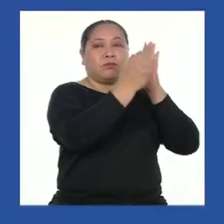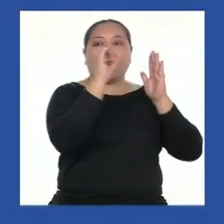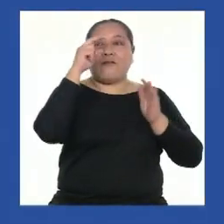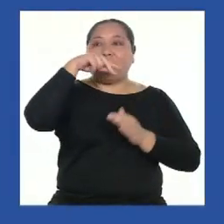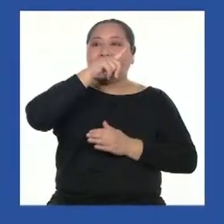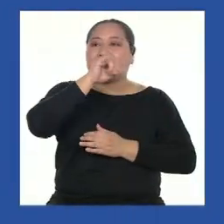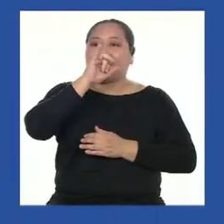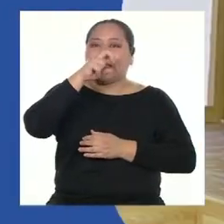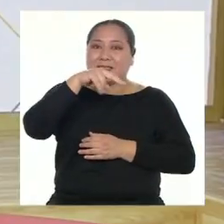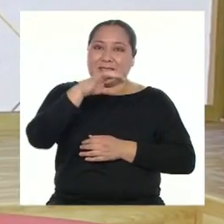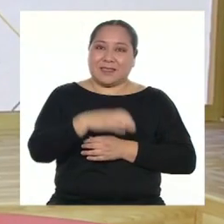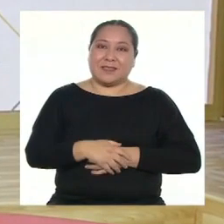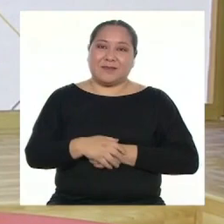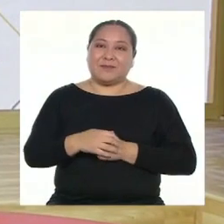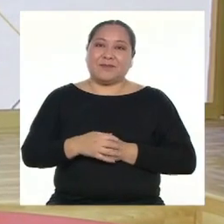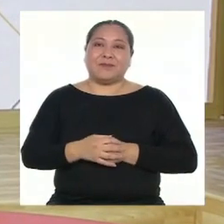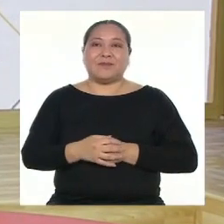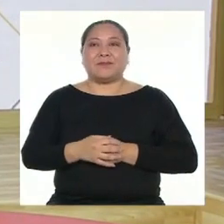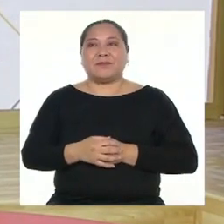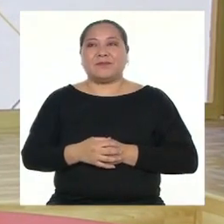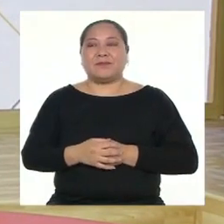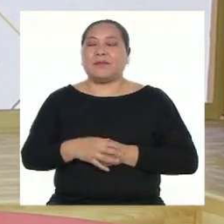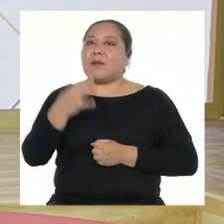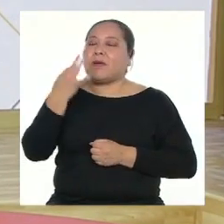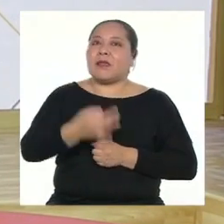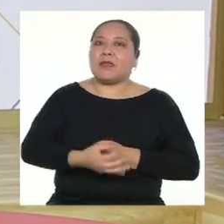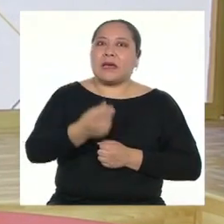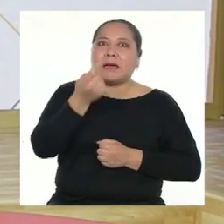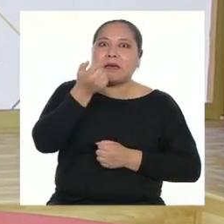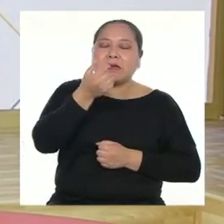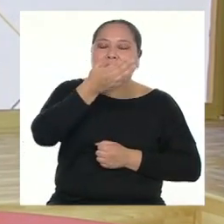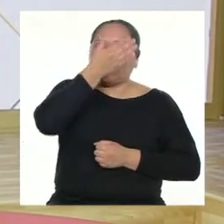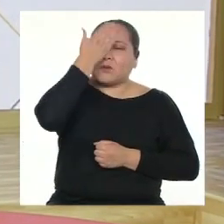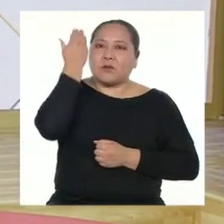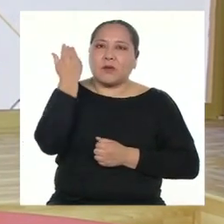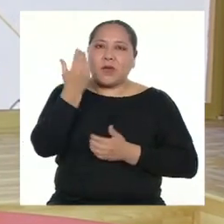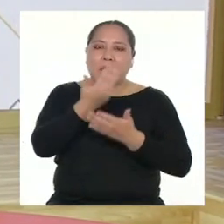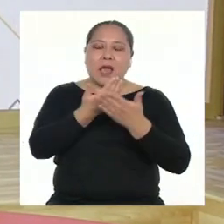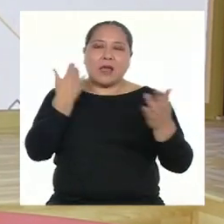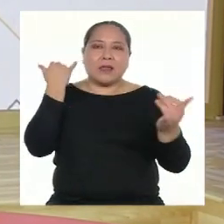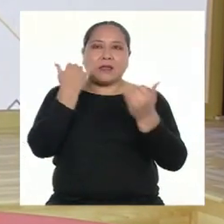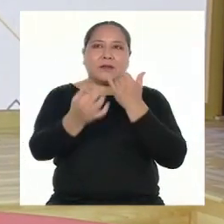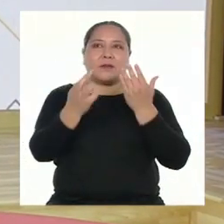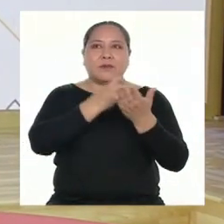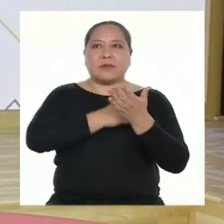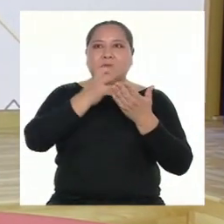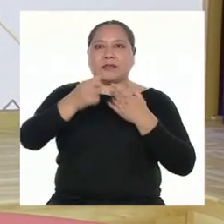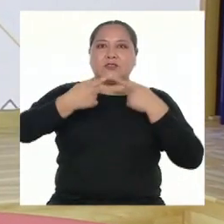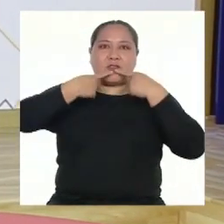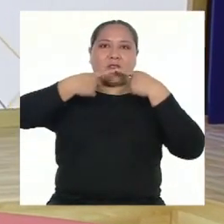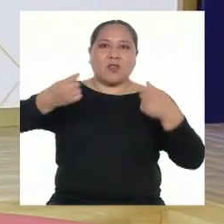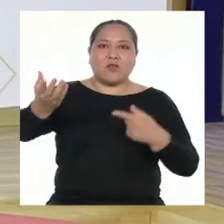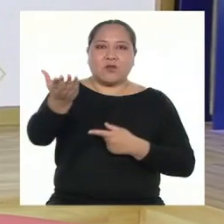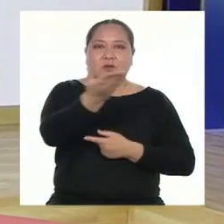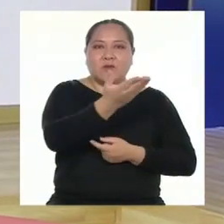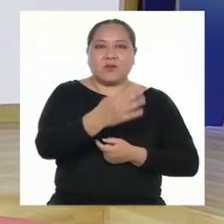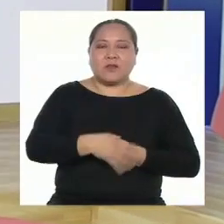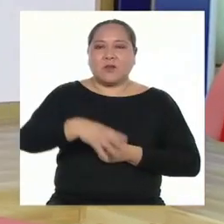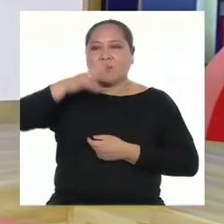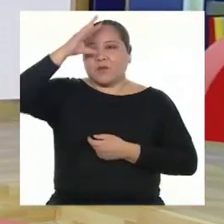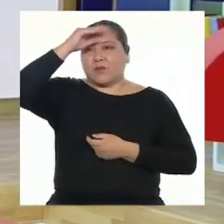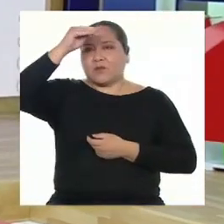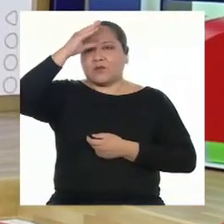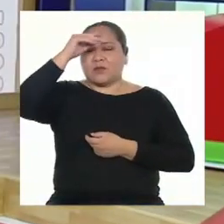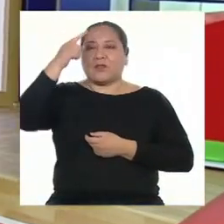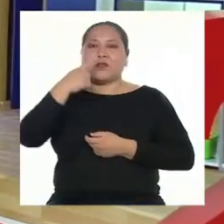programa. ¿Verdad? Casi me olvido. Antes de terminar el programa, tengo un anuncio para ustedes, chicas y chicos